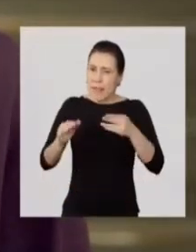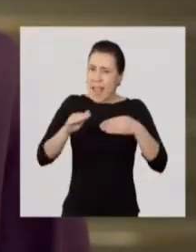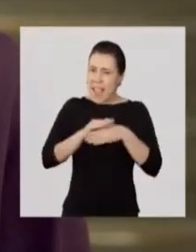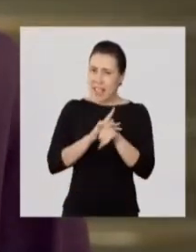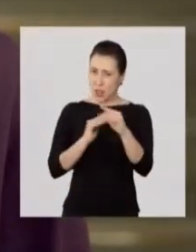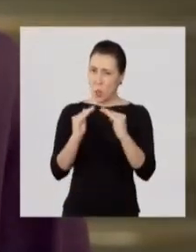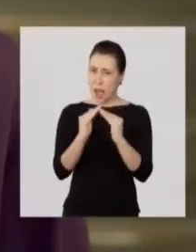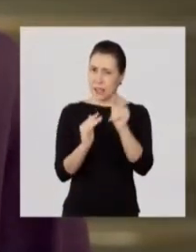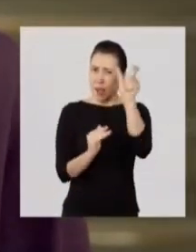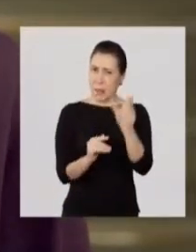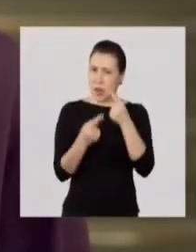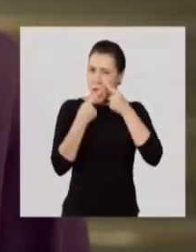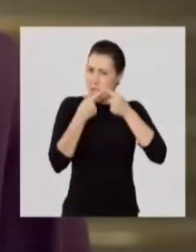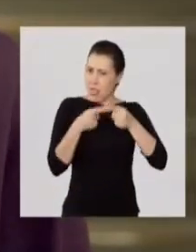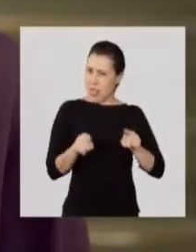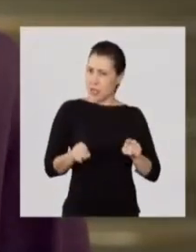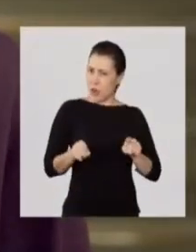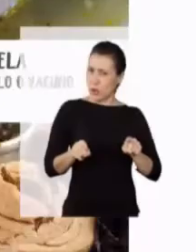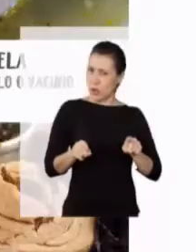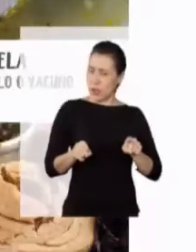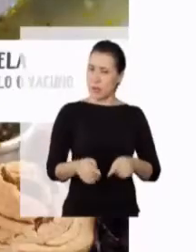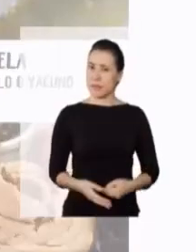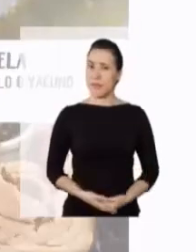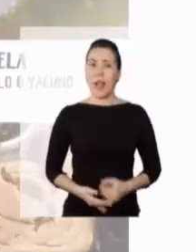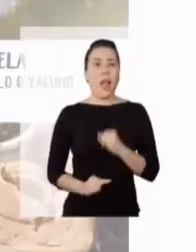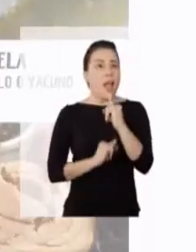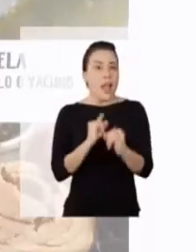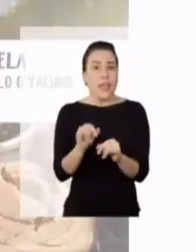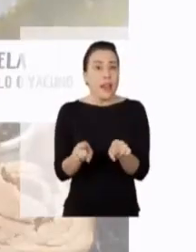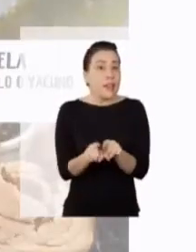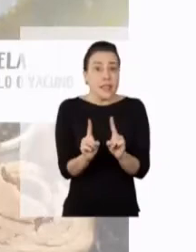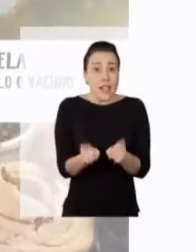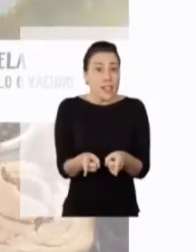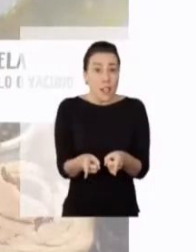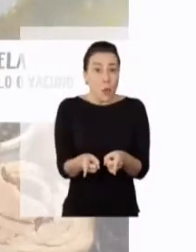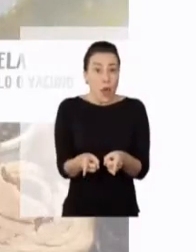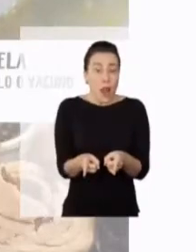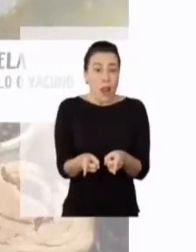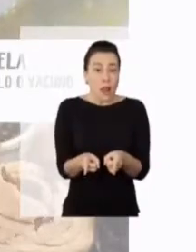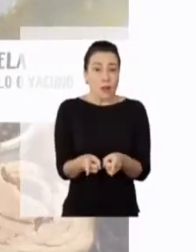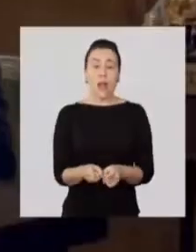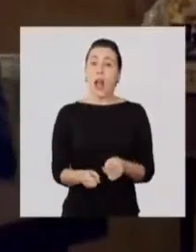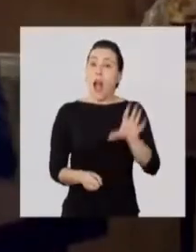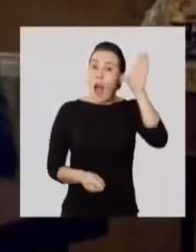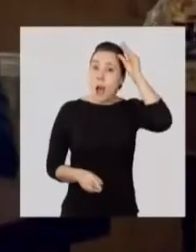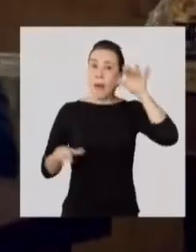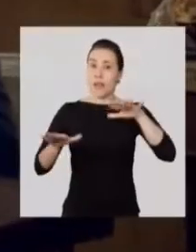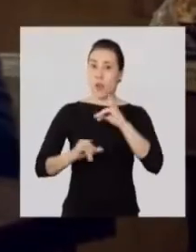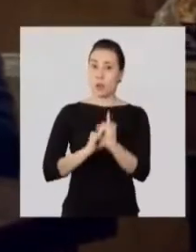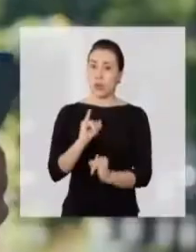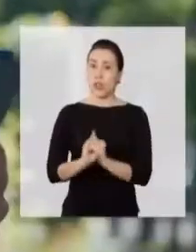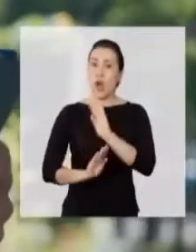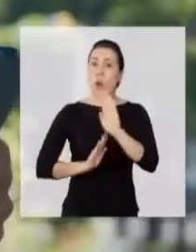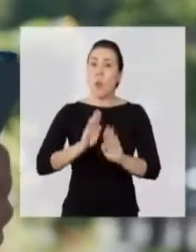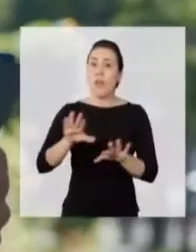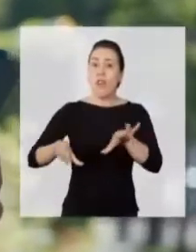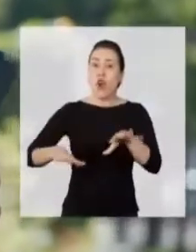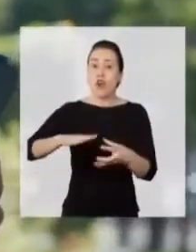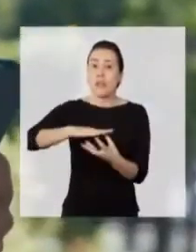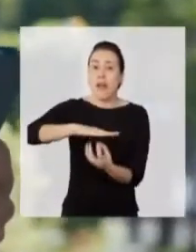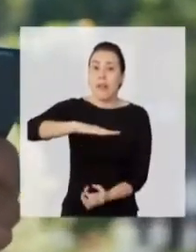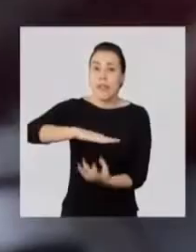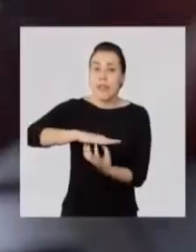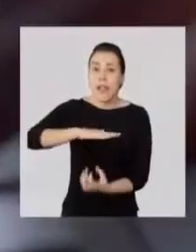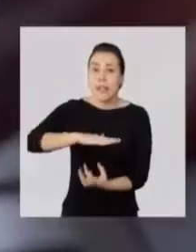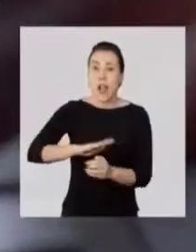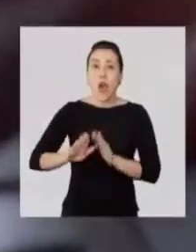¿Dejarías entrar a tu casa a alguien que no conoces? En Internet es lo mismo. Ten conciencia digital. Cuidado con lo que